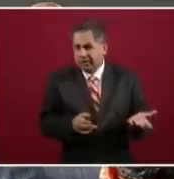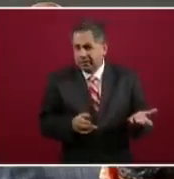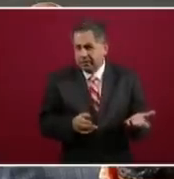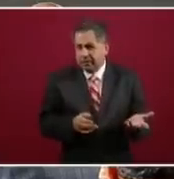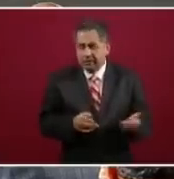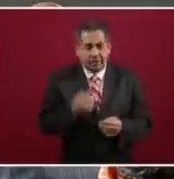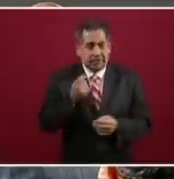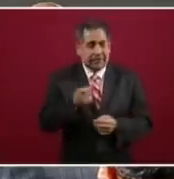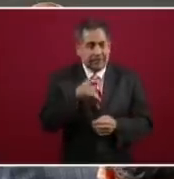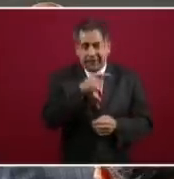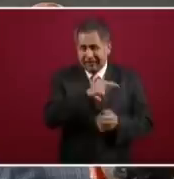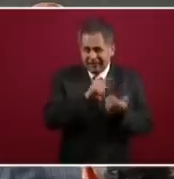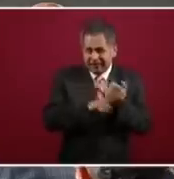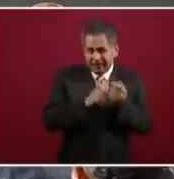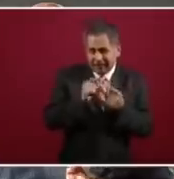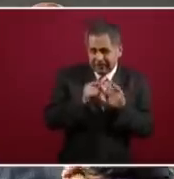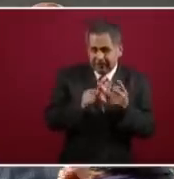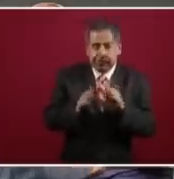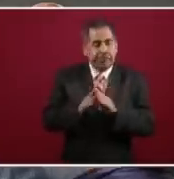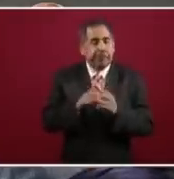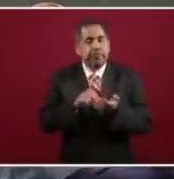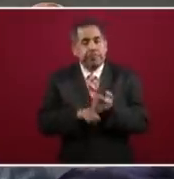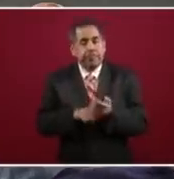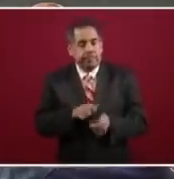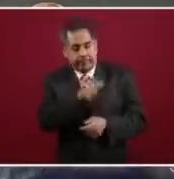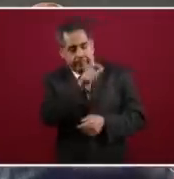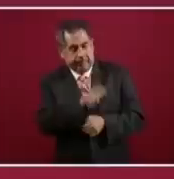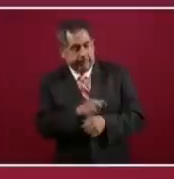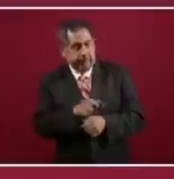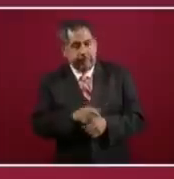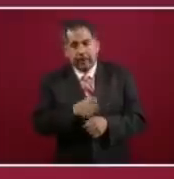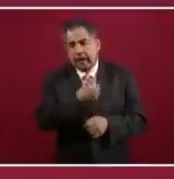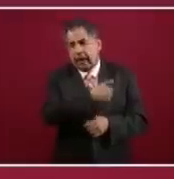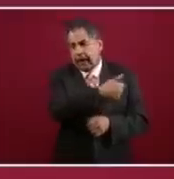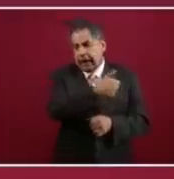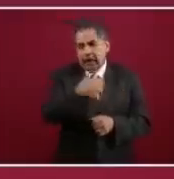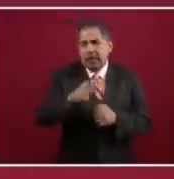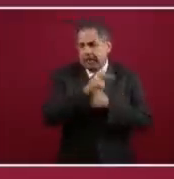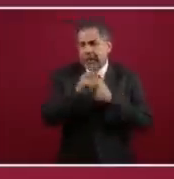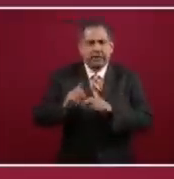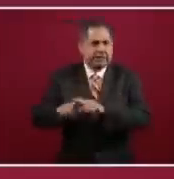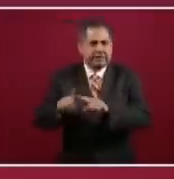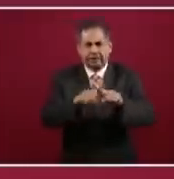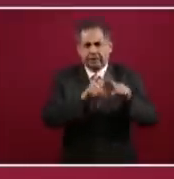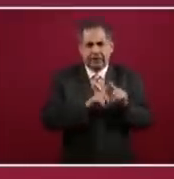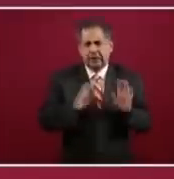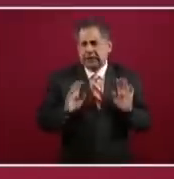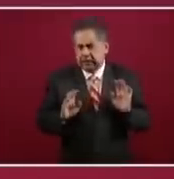con matices y de acuerdo a las características de cada pueblo que ayunos